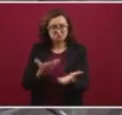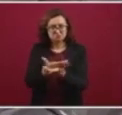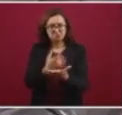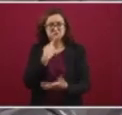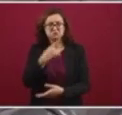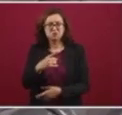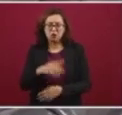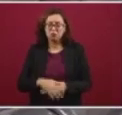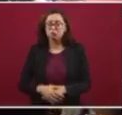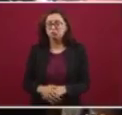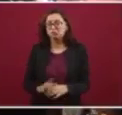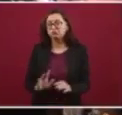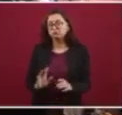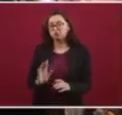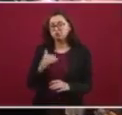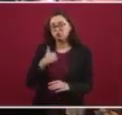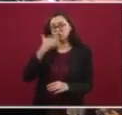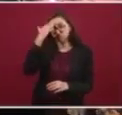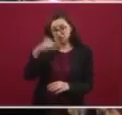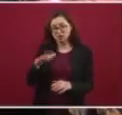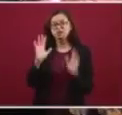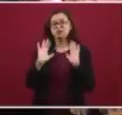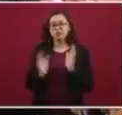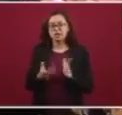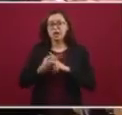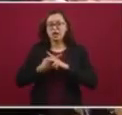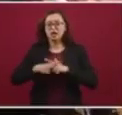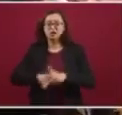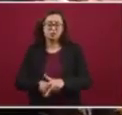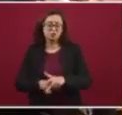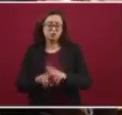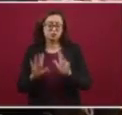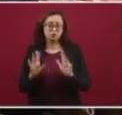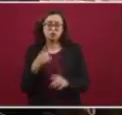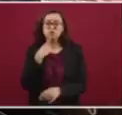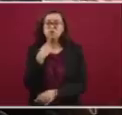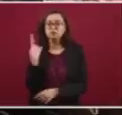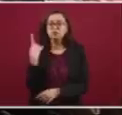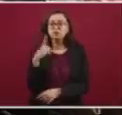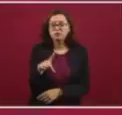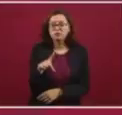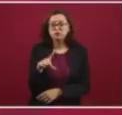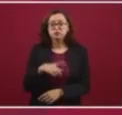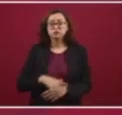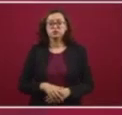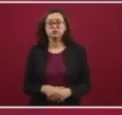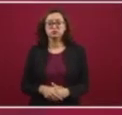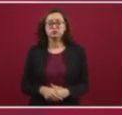denuncias sobre esto que se considera